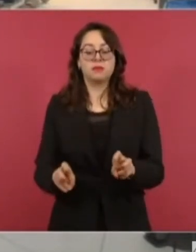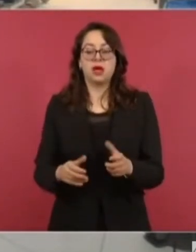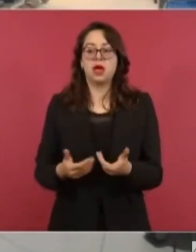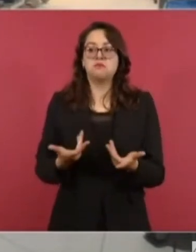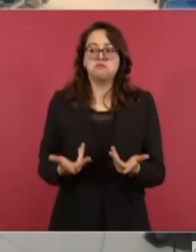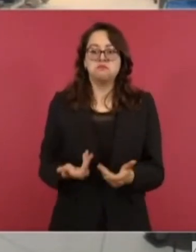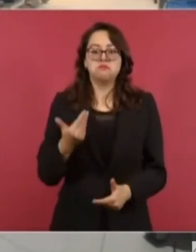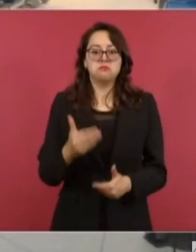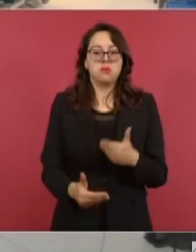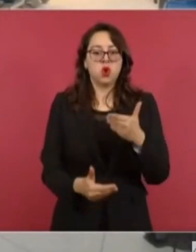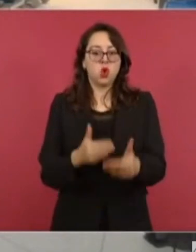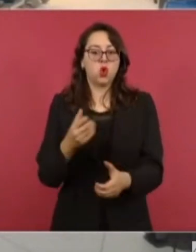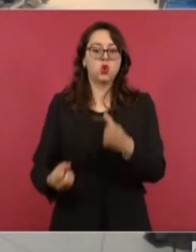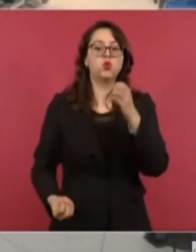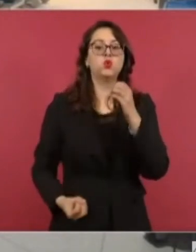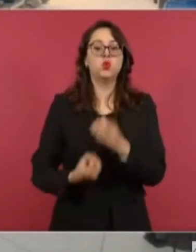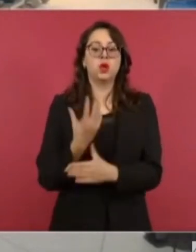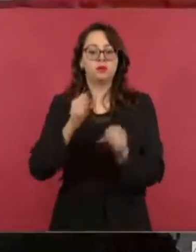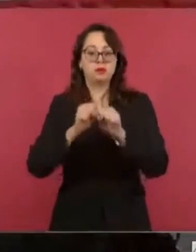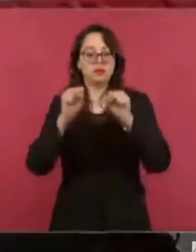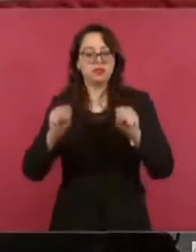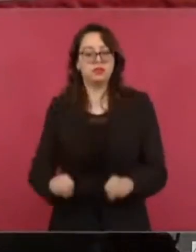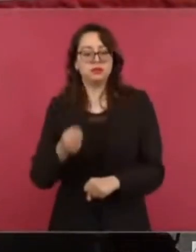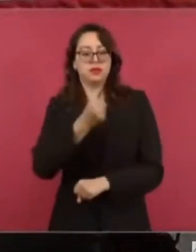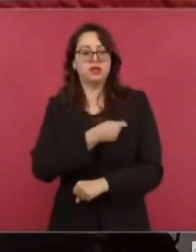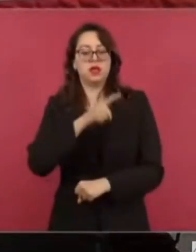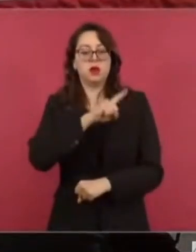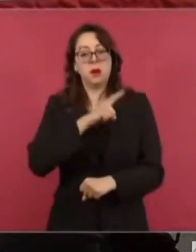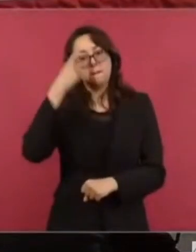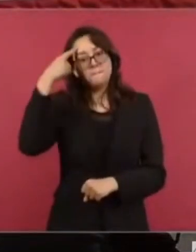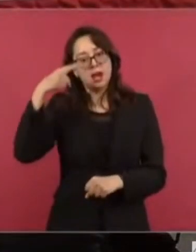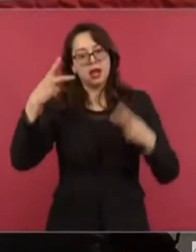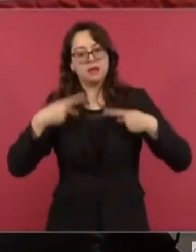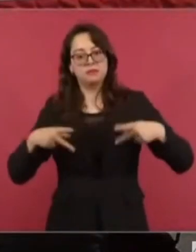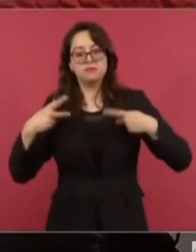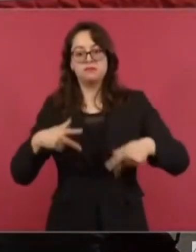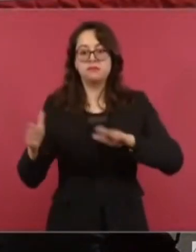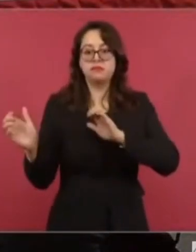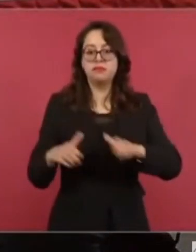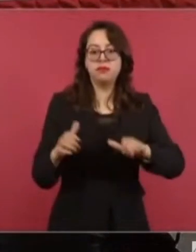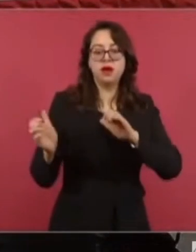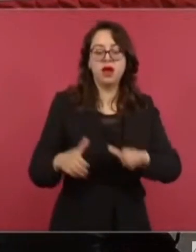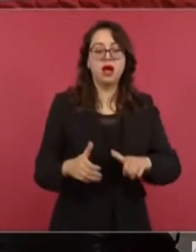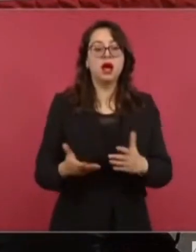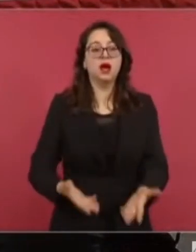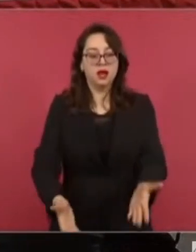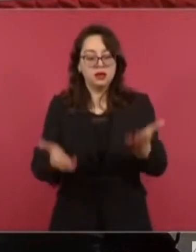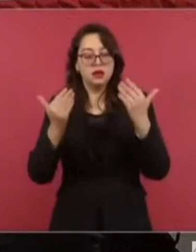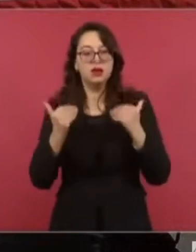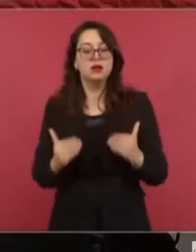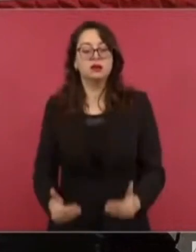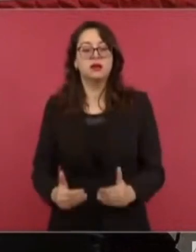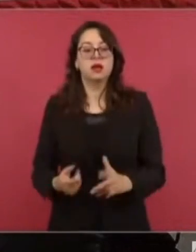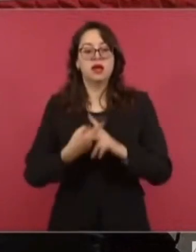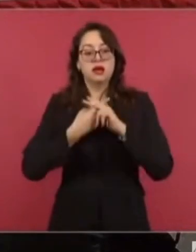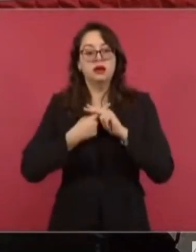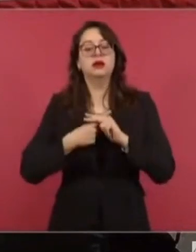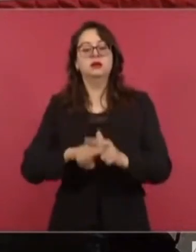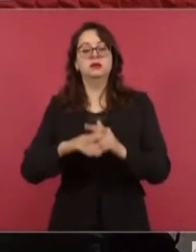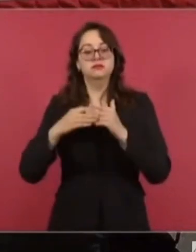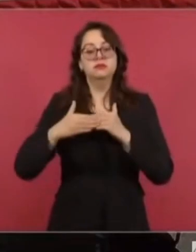de avance en personal. Y tenemos el día de hoy, si nos pueden poner la siguiente, el inicio de